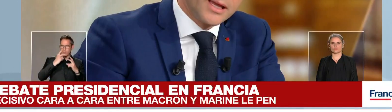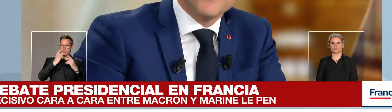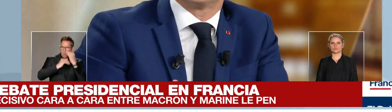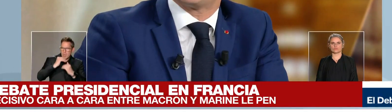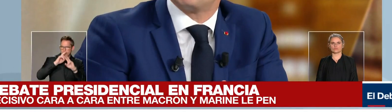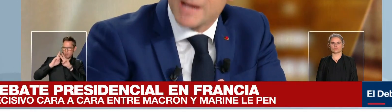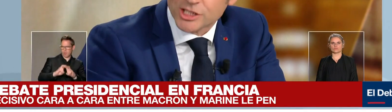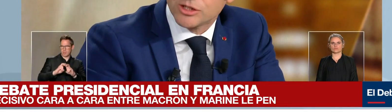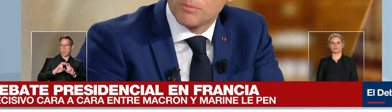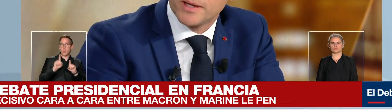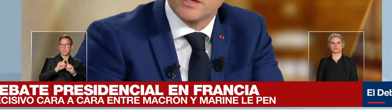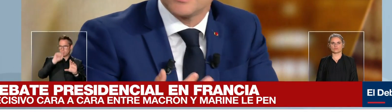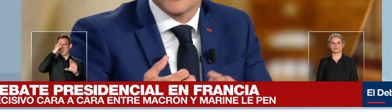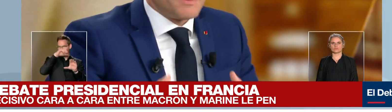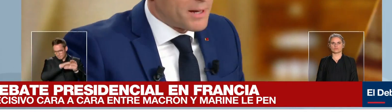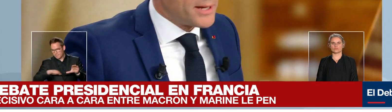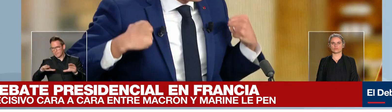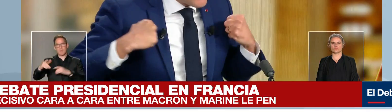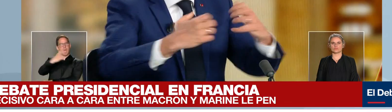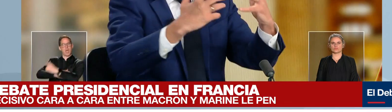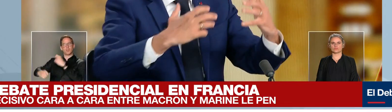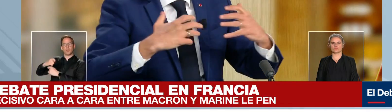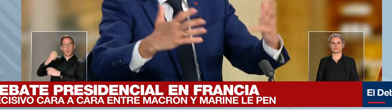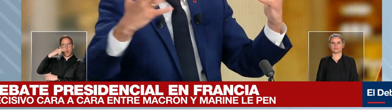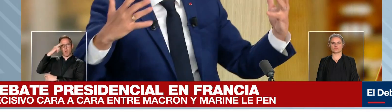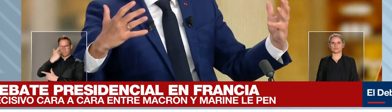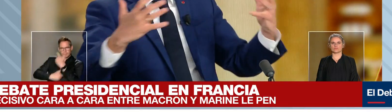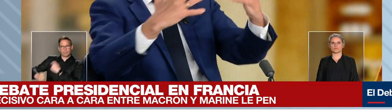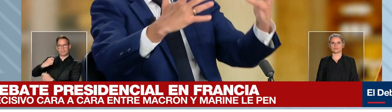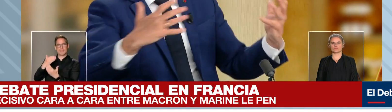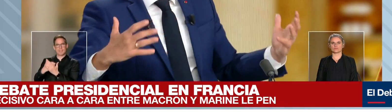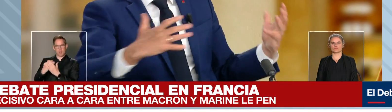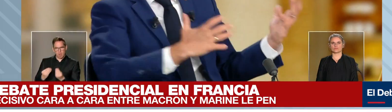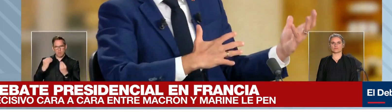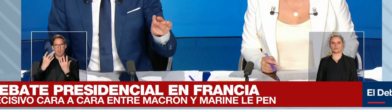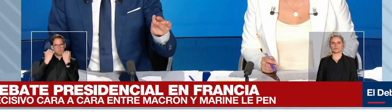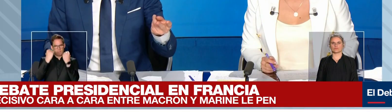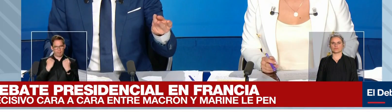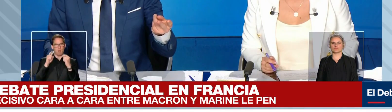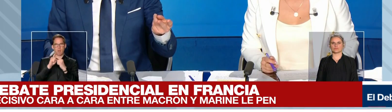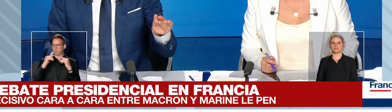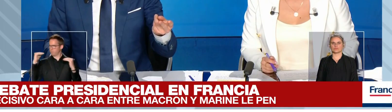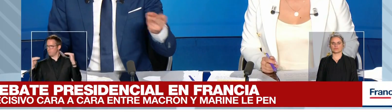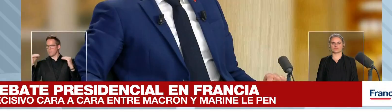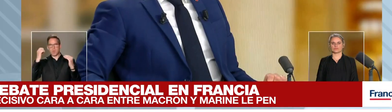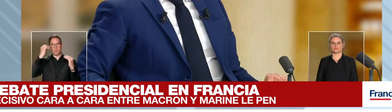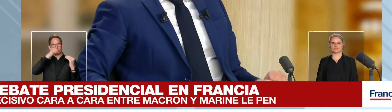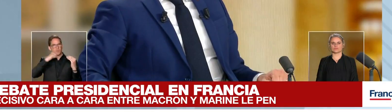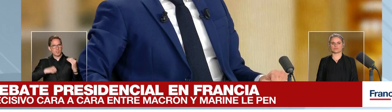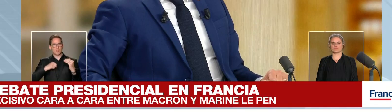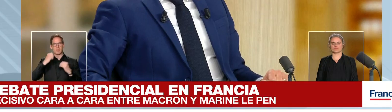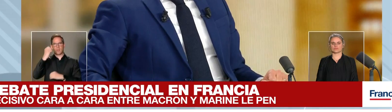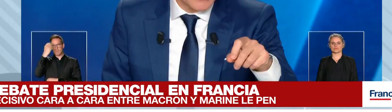investigación y tener también un mercado europeo que permita tener la misma rapidez y la misma fuerza que los grandes mercados estadounidense y